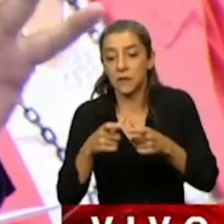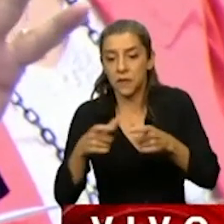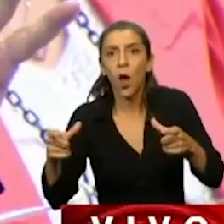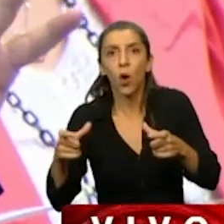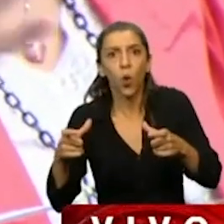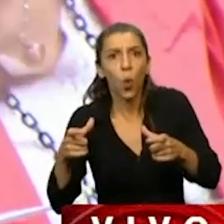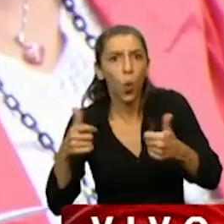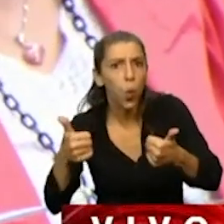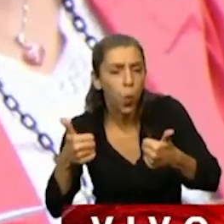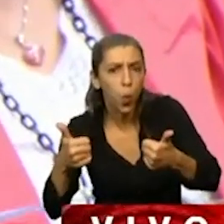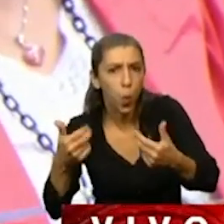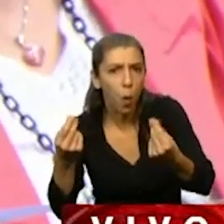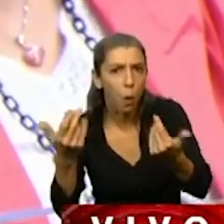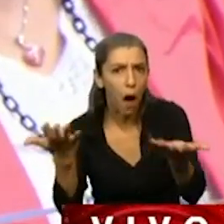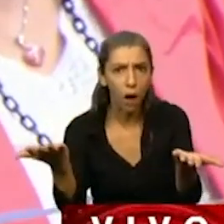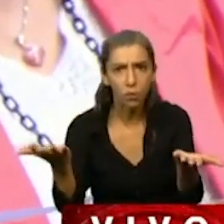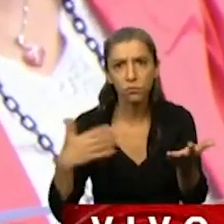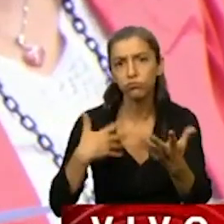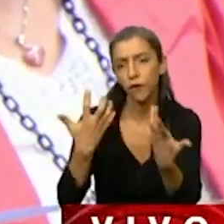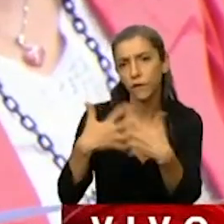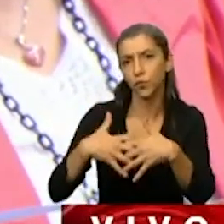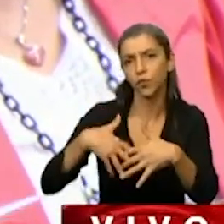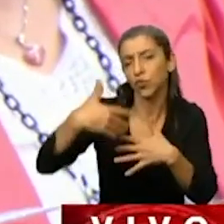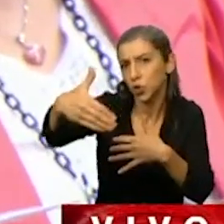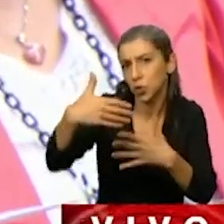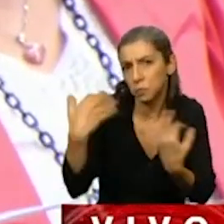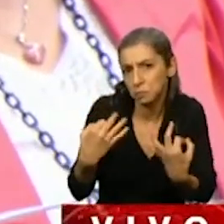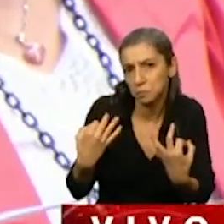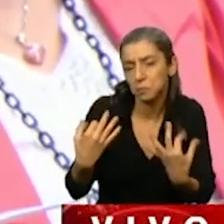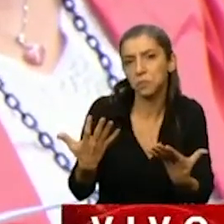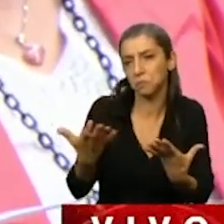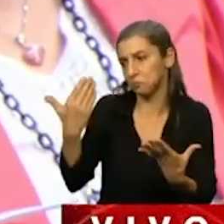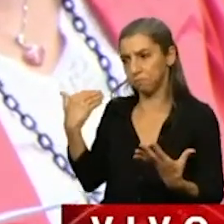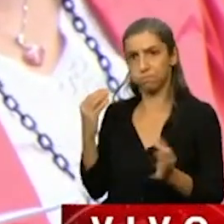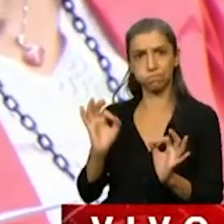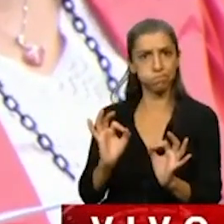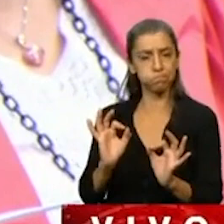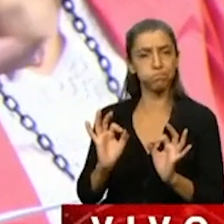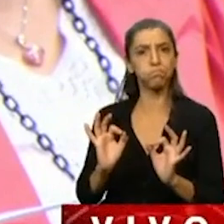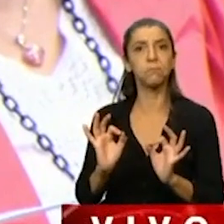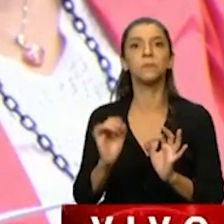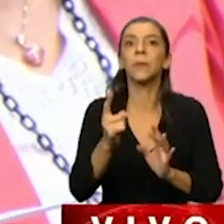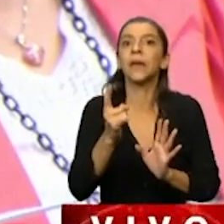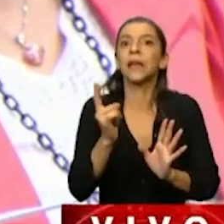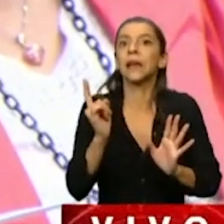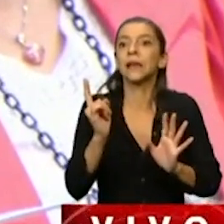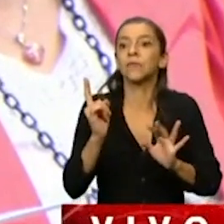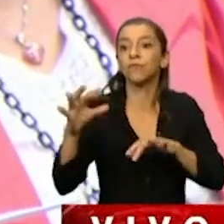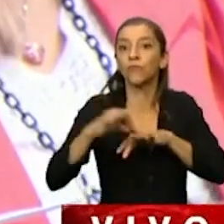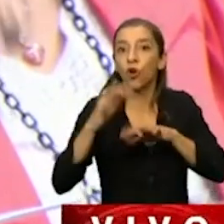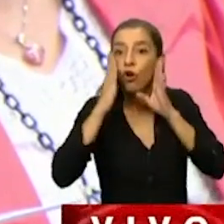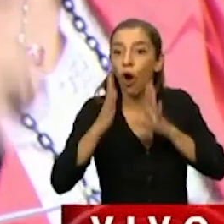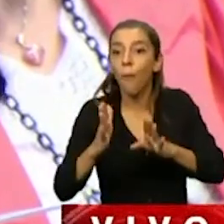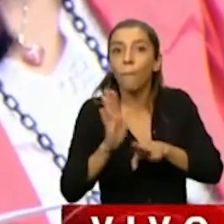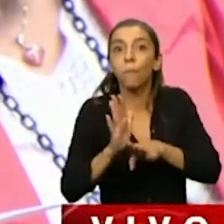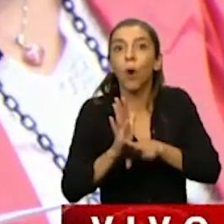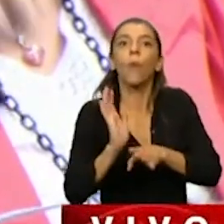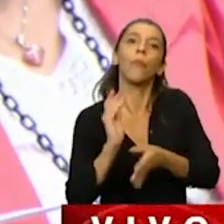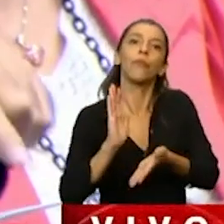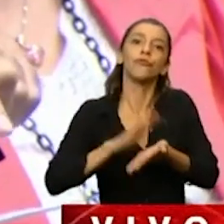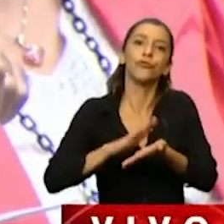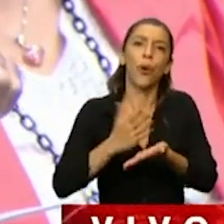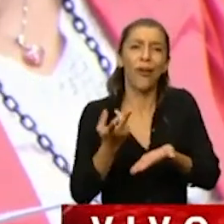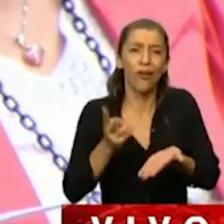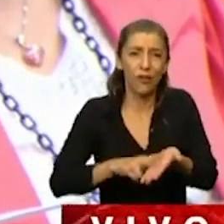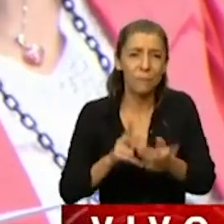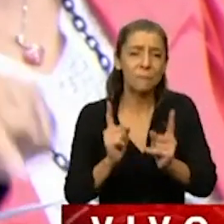maravilla respecto de cómo funciona y funcionó, no se comprometió a no volver a